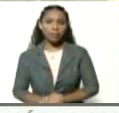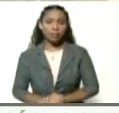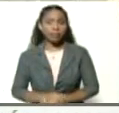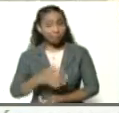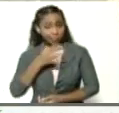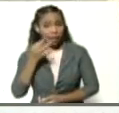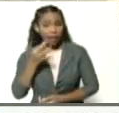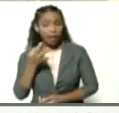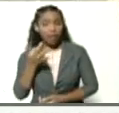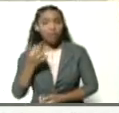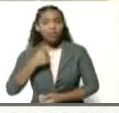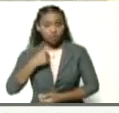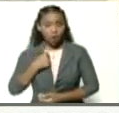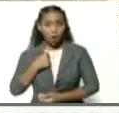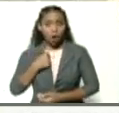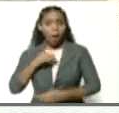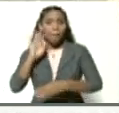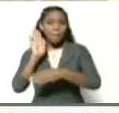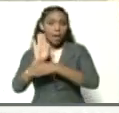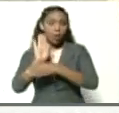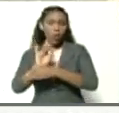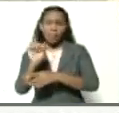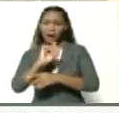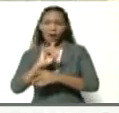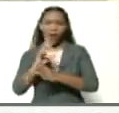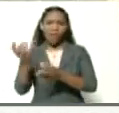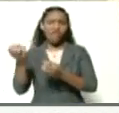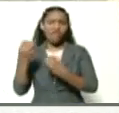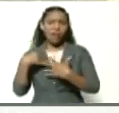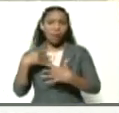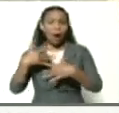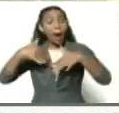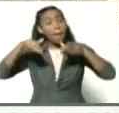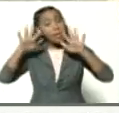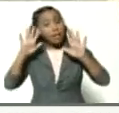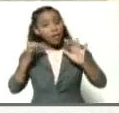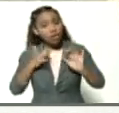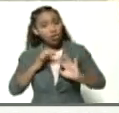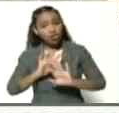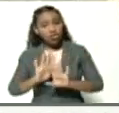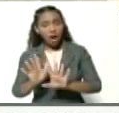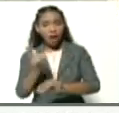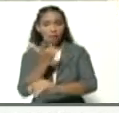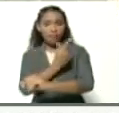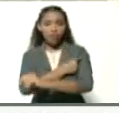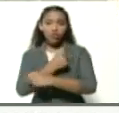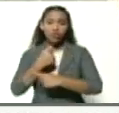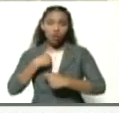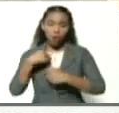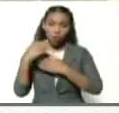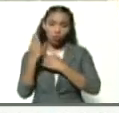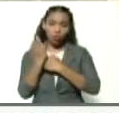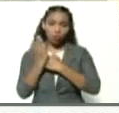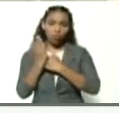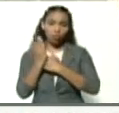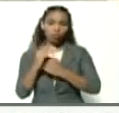¿Verdad? Yo me cuido para no contagiarme. A pesar que estoy vacunado, me cuido.